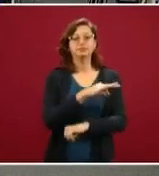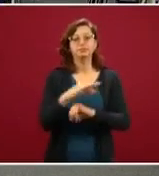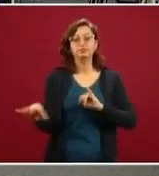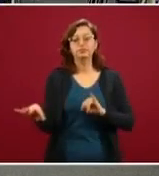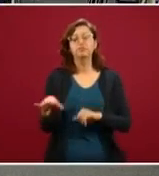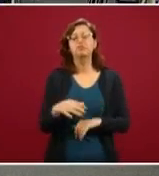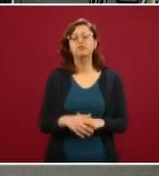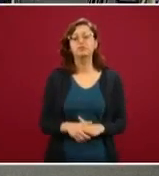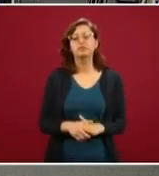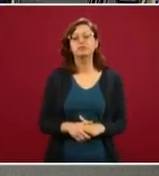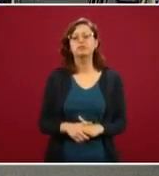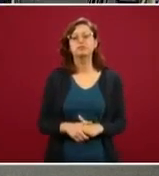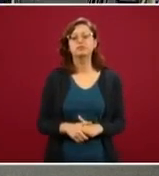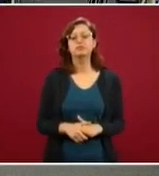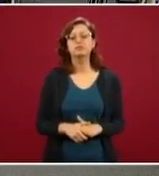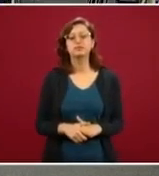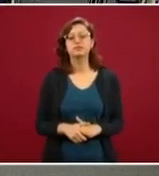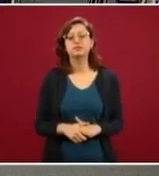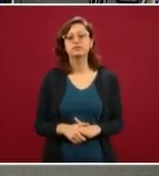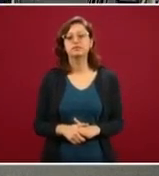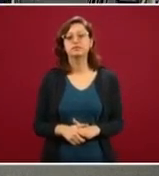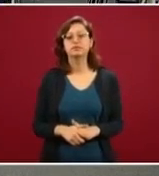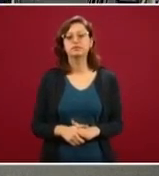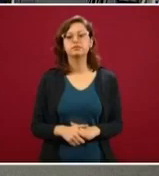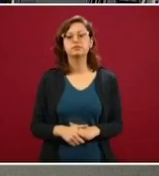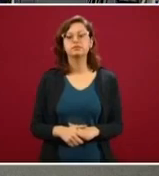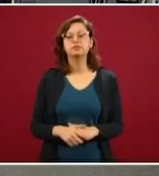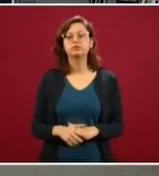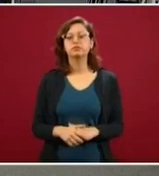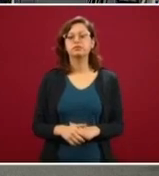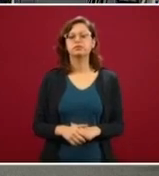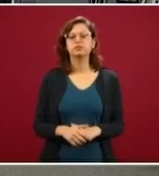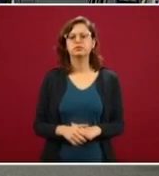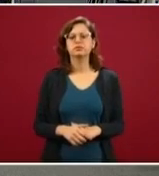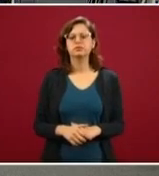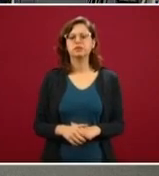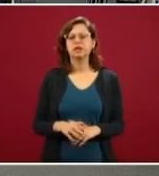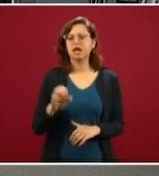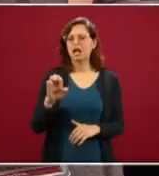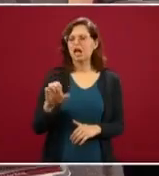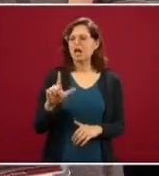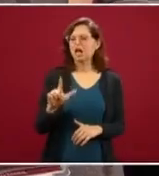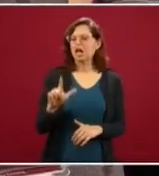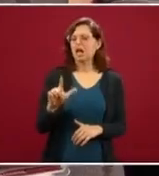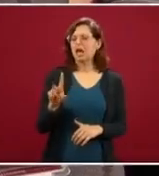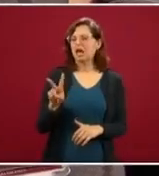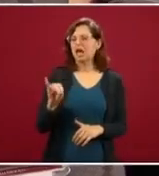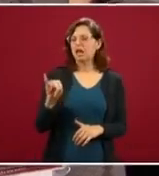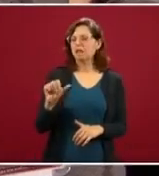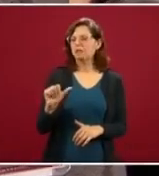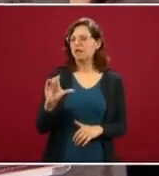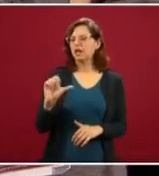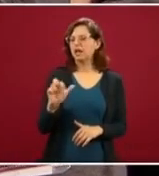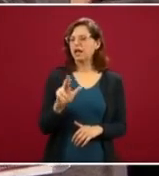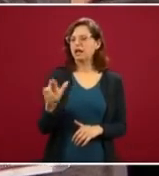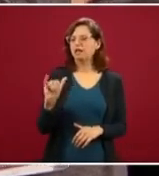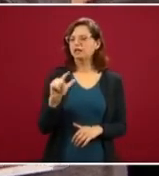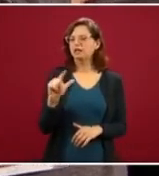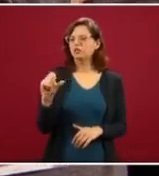¿habría forma de rescatar la figura de Elvia Carrillo Puerto? Ya no. Sí,